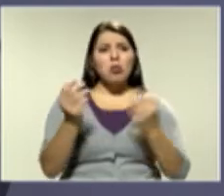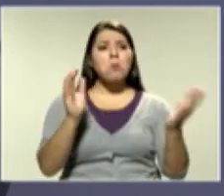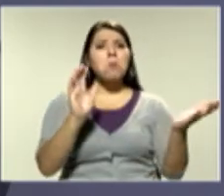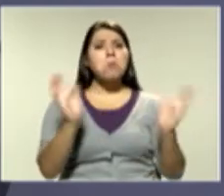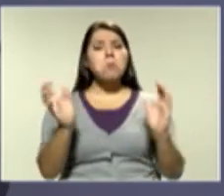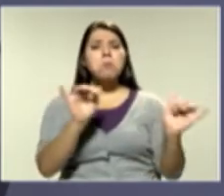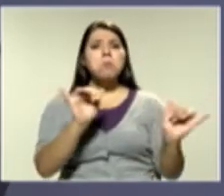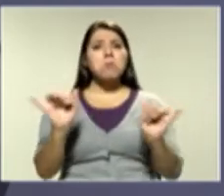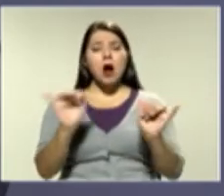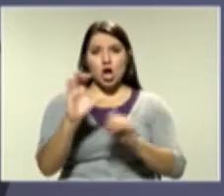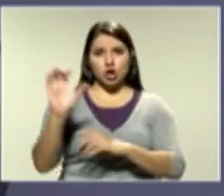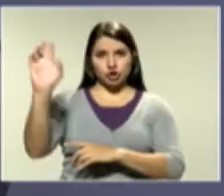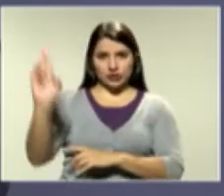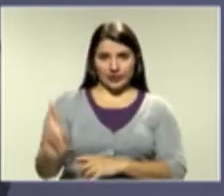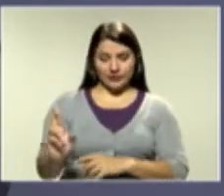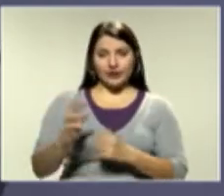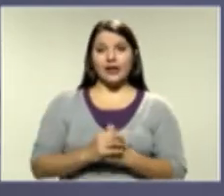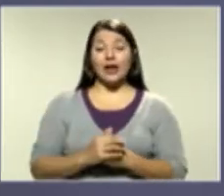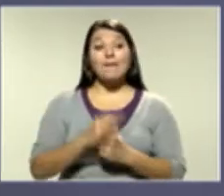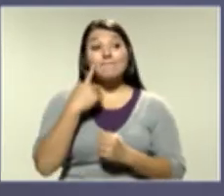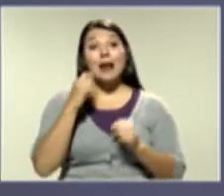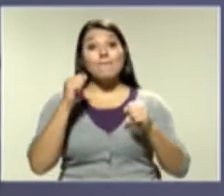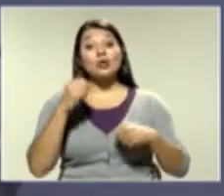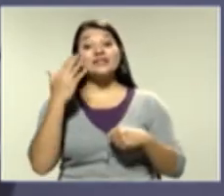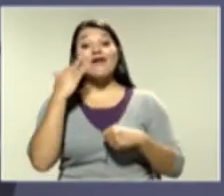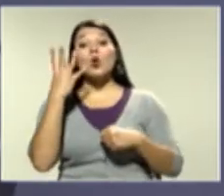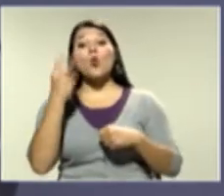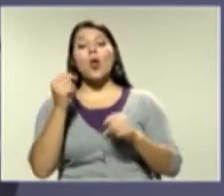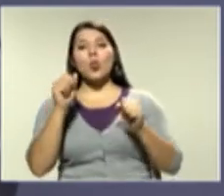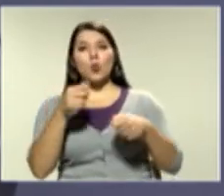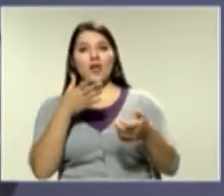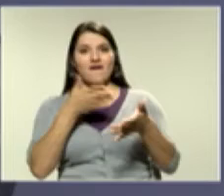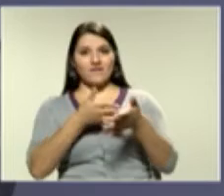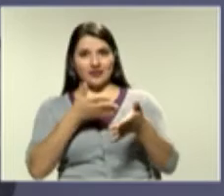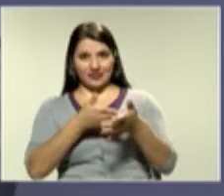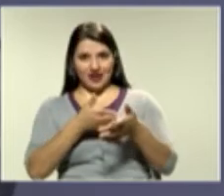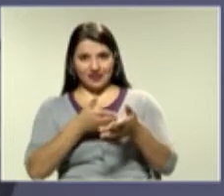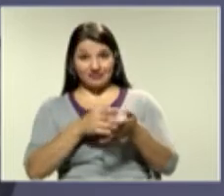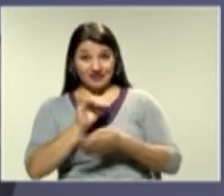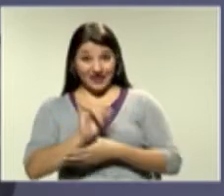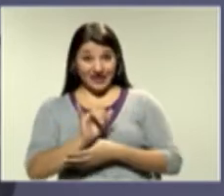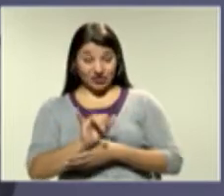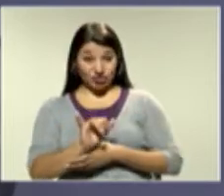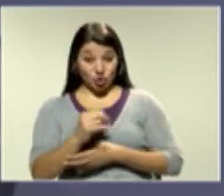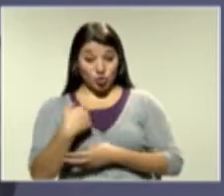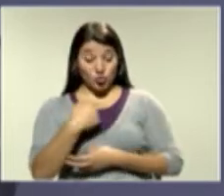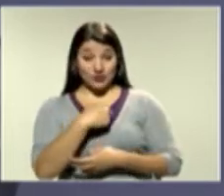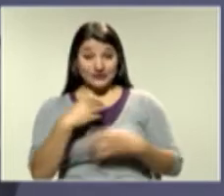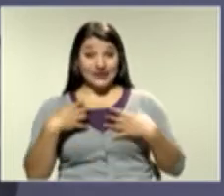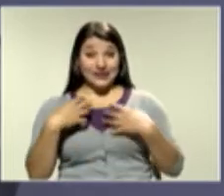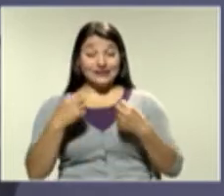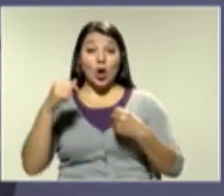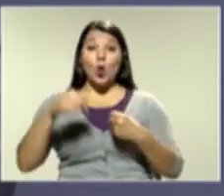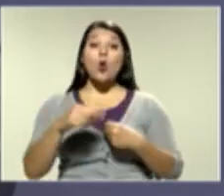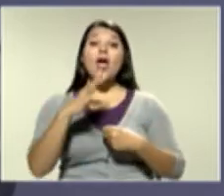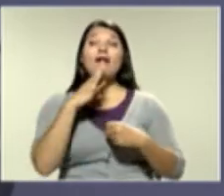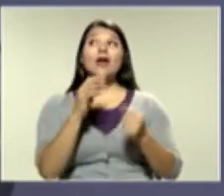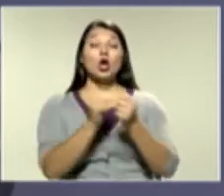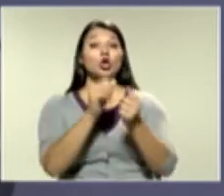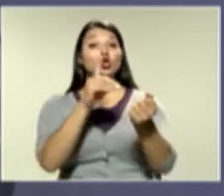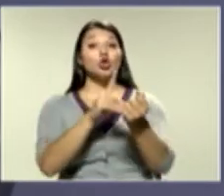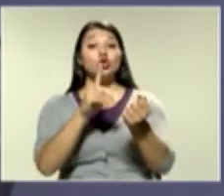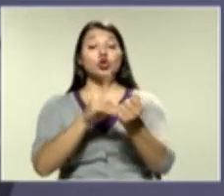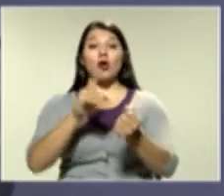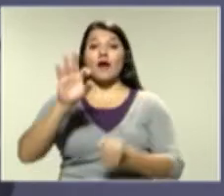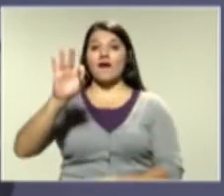este fenómeno y sus implicaciones para usted que los consume, vamos a conversar con el doctor Fernando